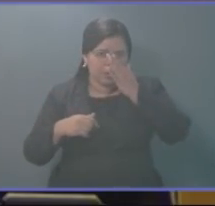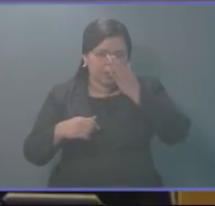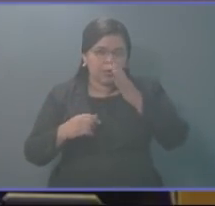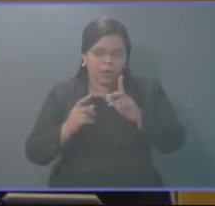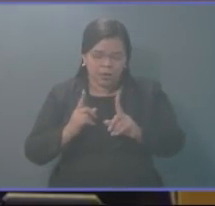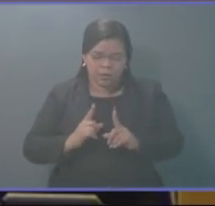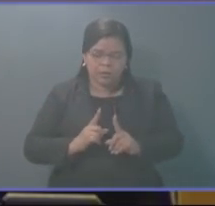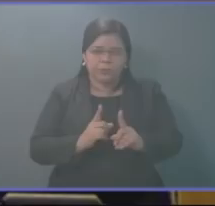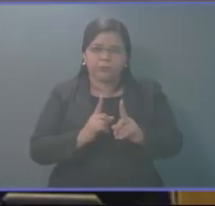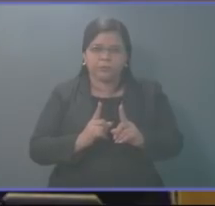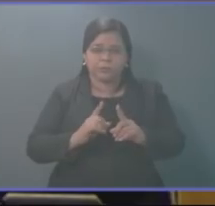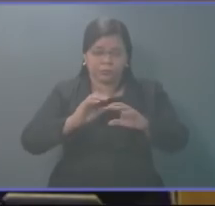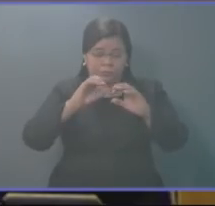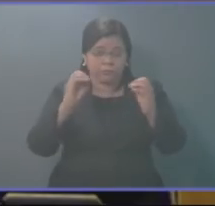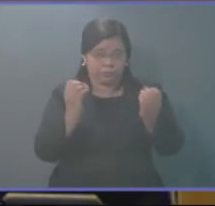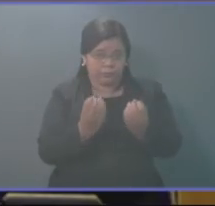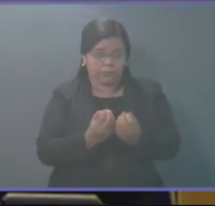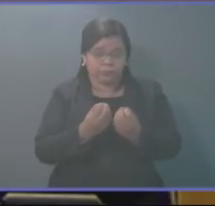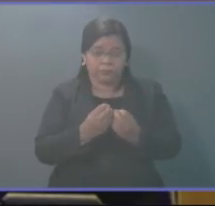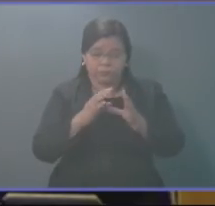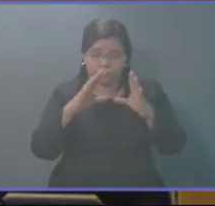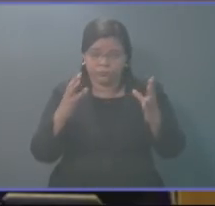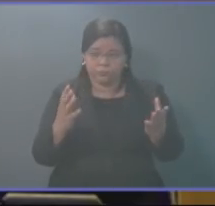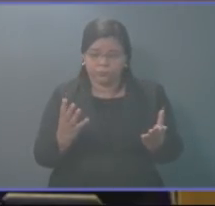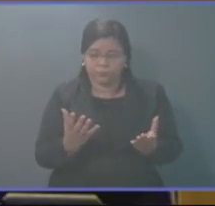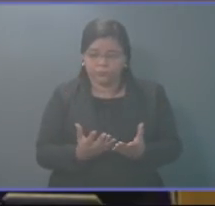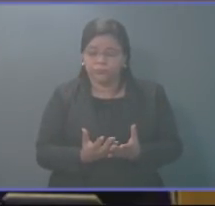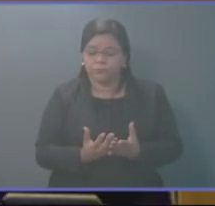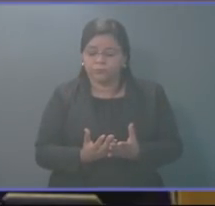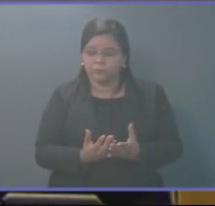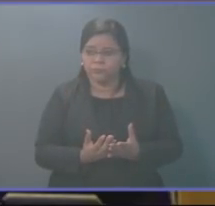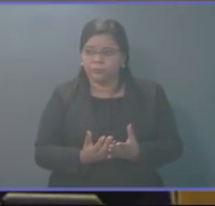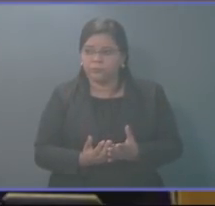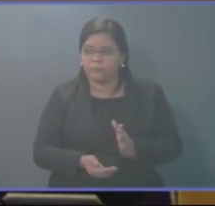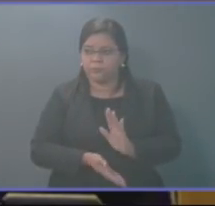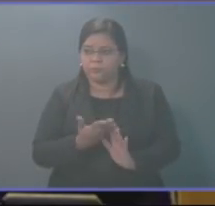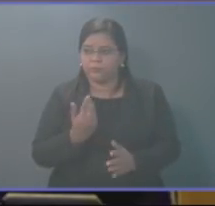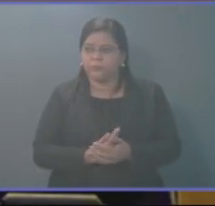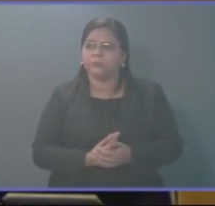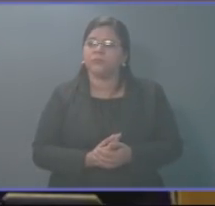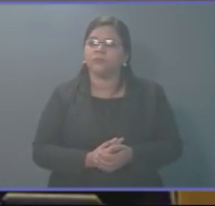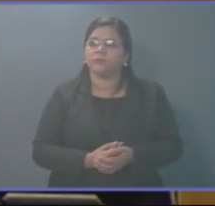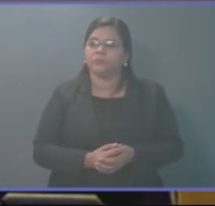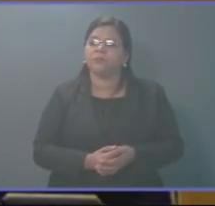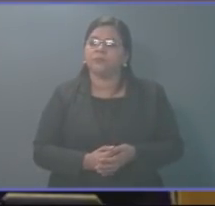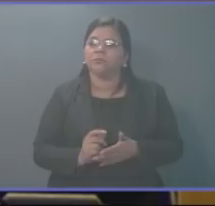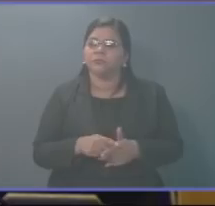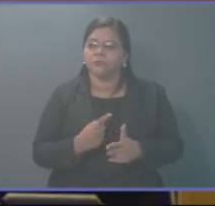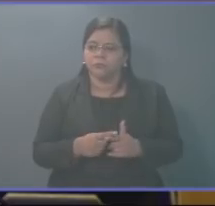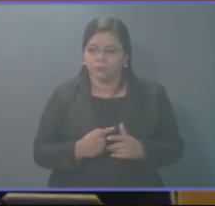Organización Mundial para el Consumo Humano? ¿Tiene documentos que prueben esta aplicación?